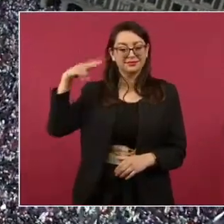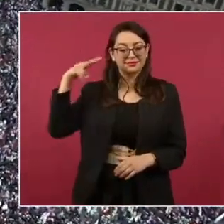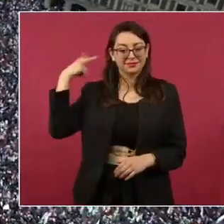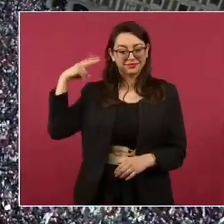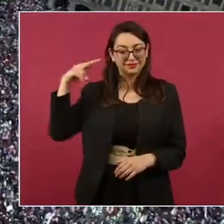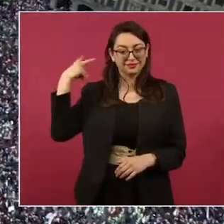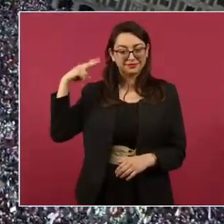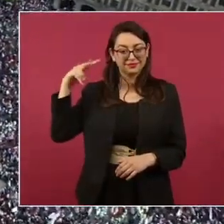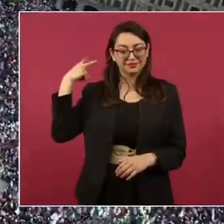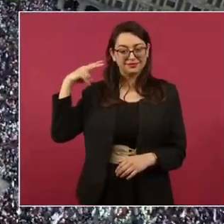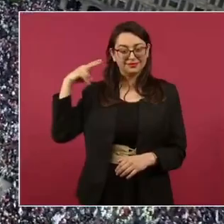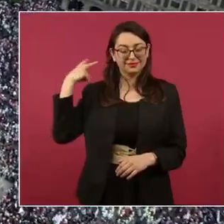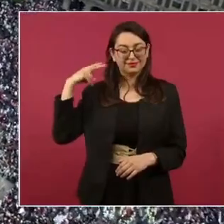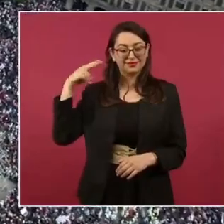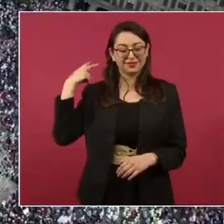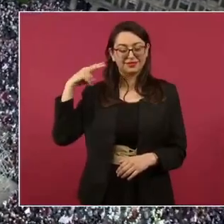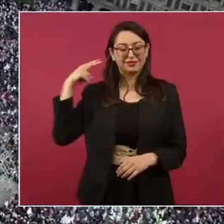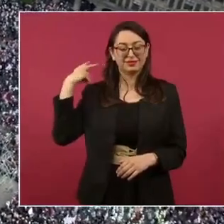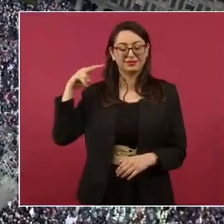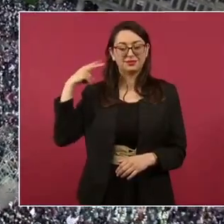Veracruz,